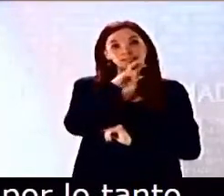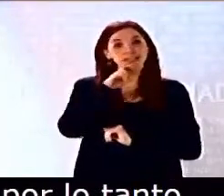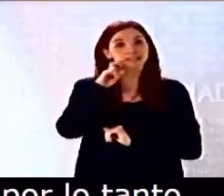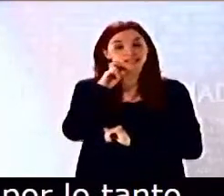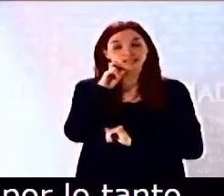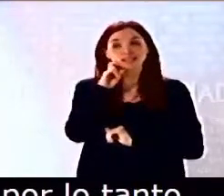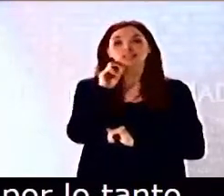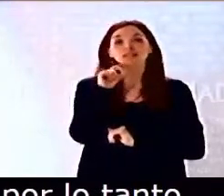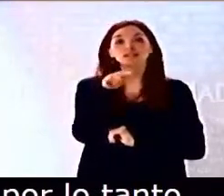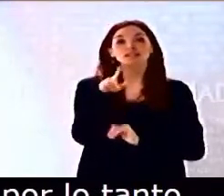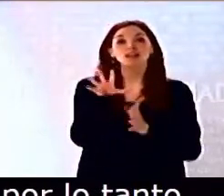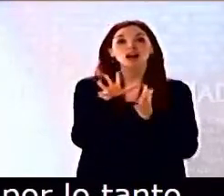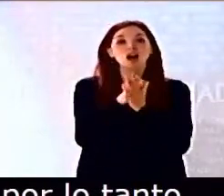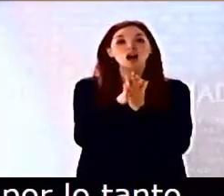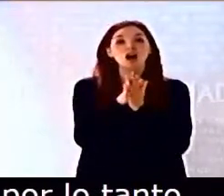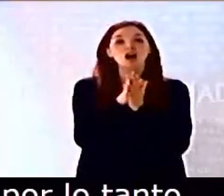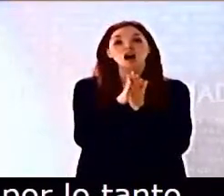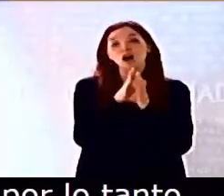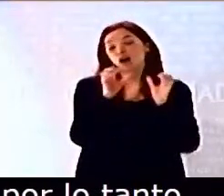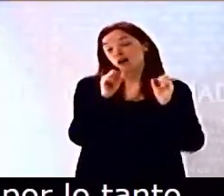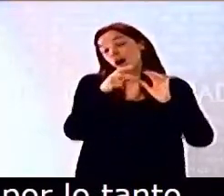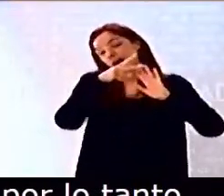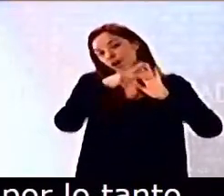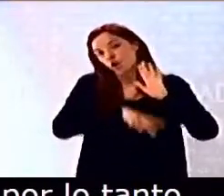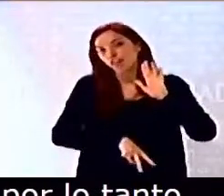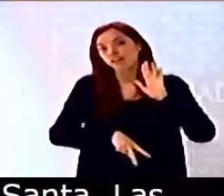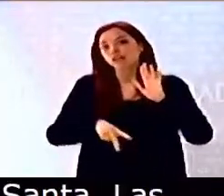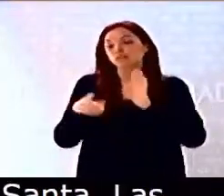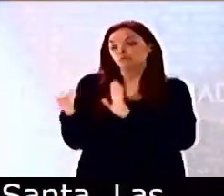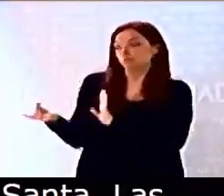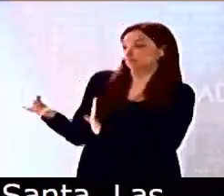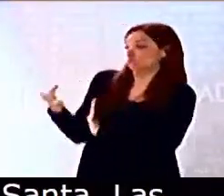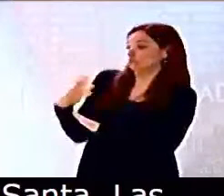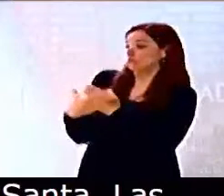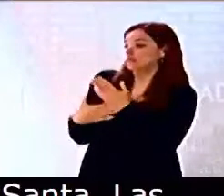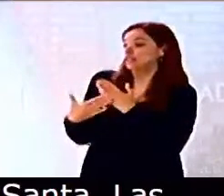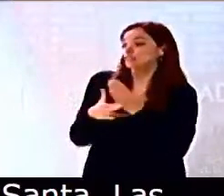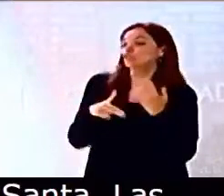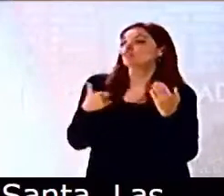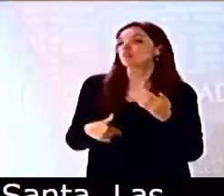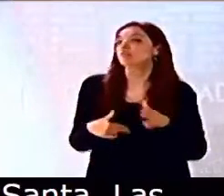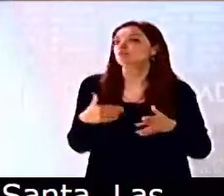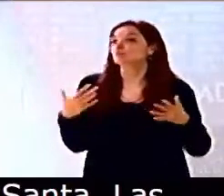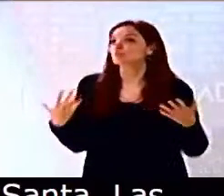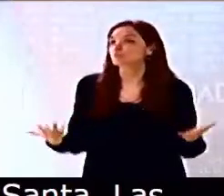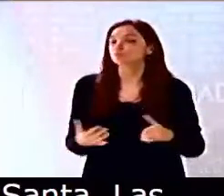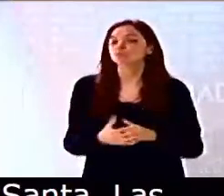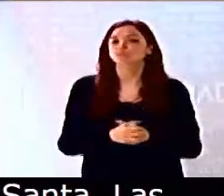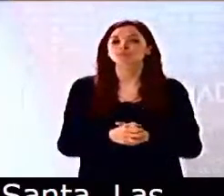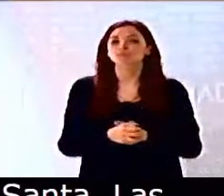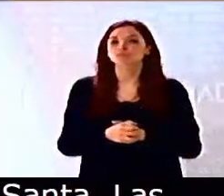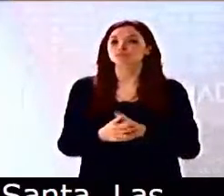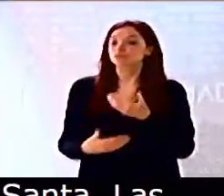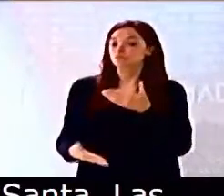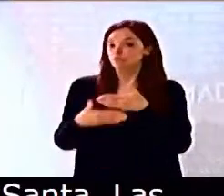acuerdo de la orden comunicada del Ministerio de Sanidad de Semana Santa son cierre perimetral,